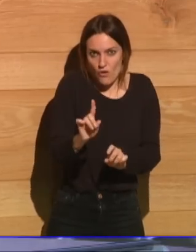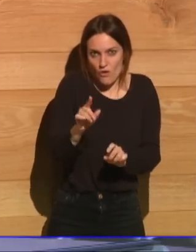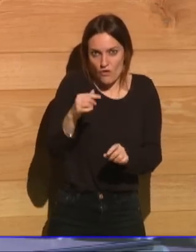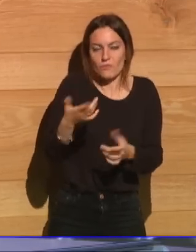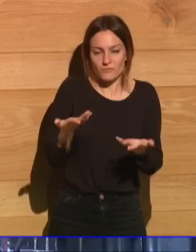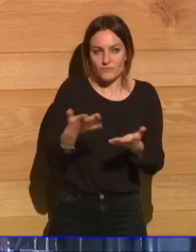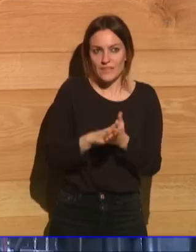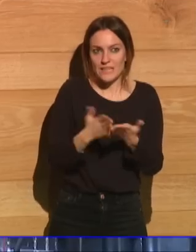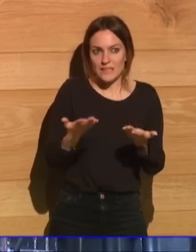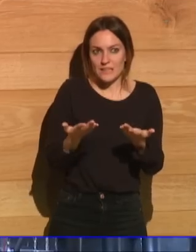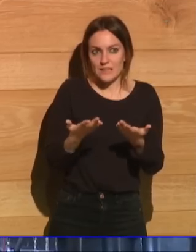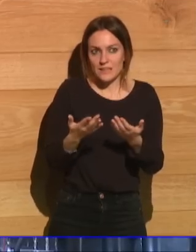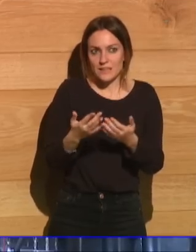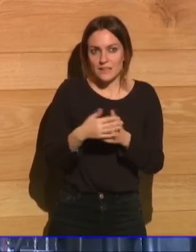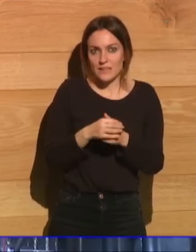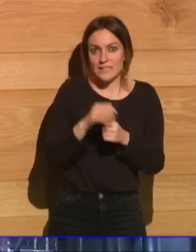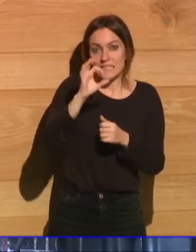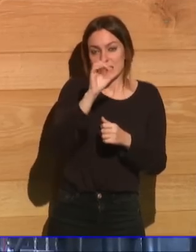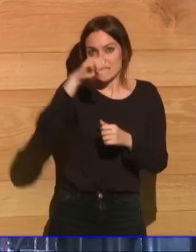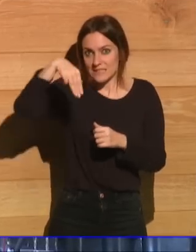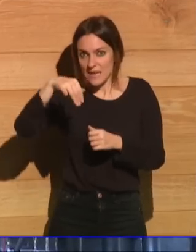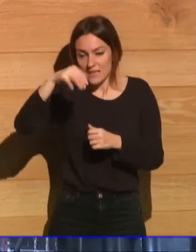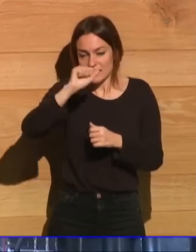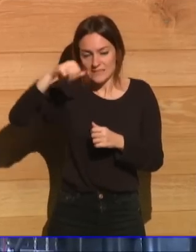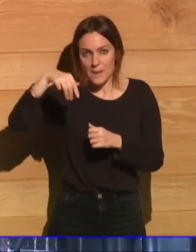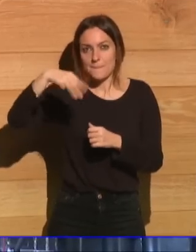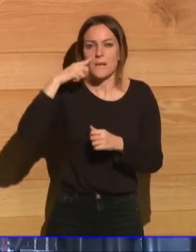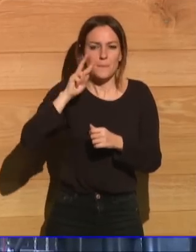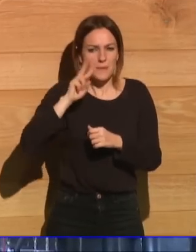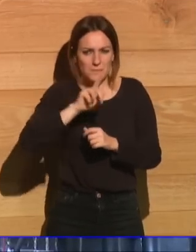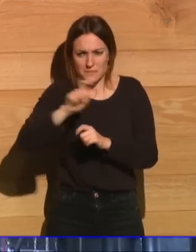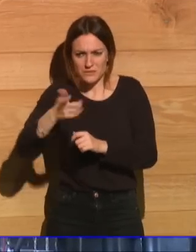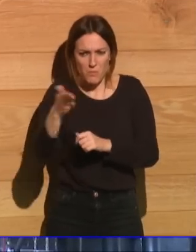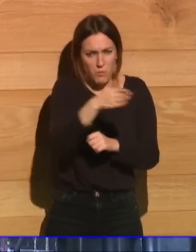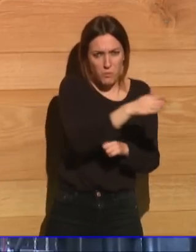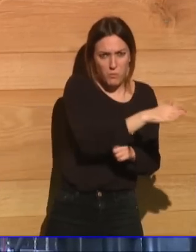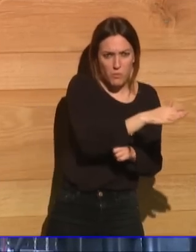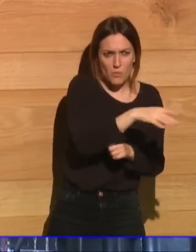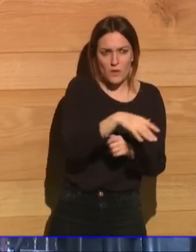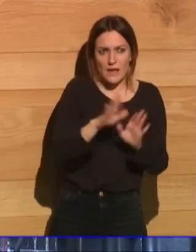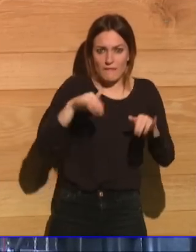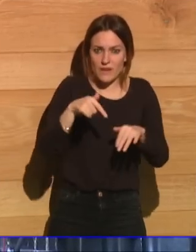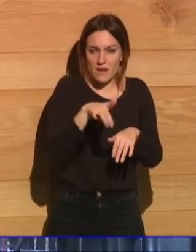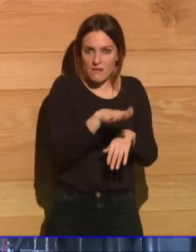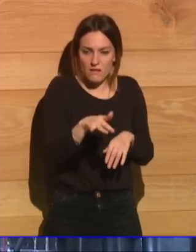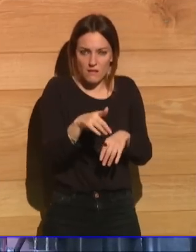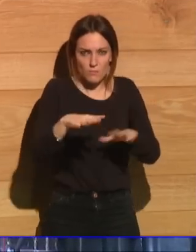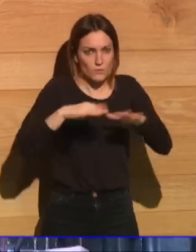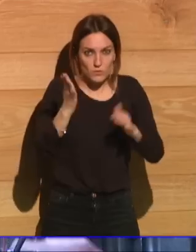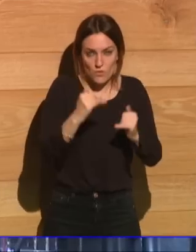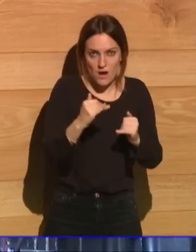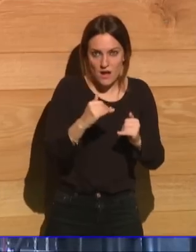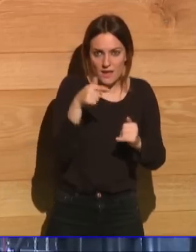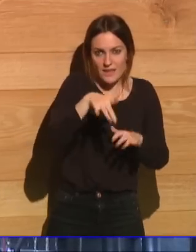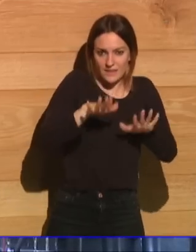ejemplo, cuando Fat Sam y sus muchachos están viendo cómo están matando a todo el mundo delante de ellos, ellos no se mueven, están quietos y de